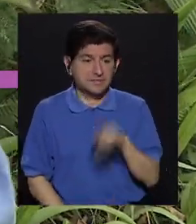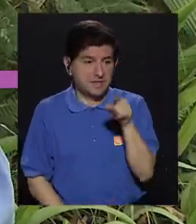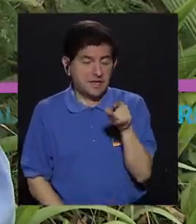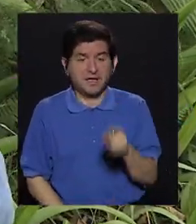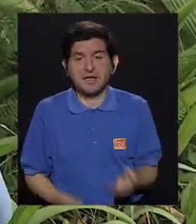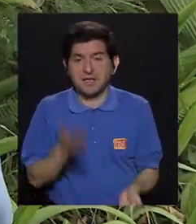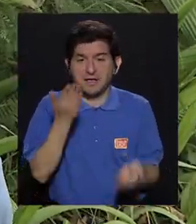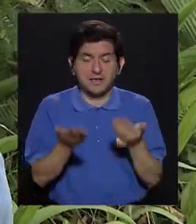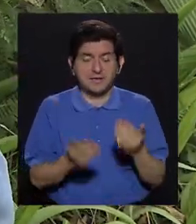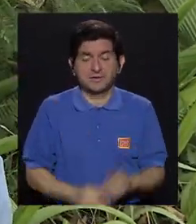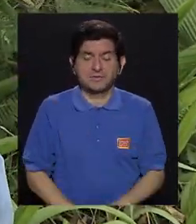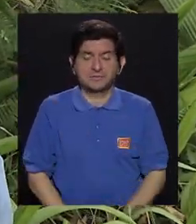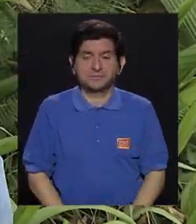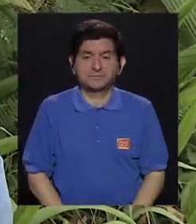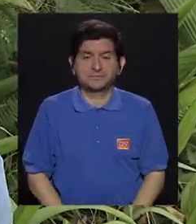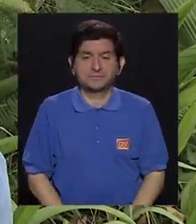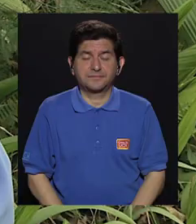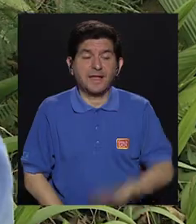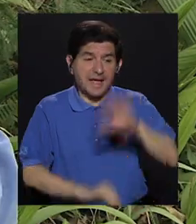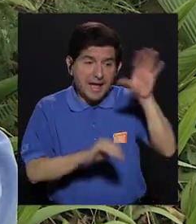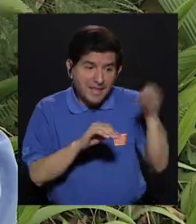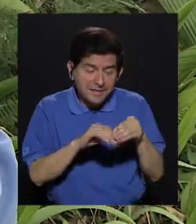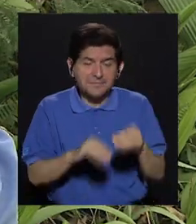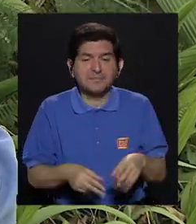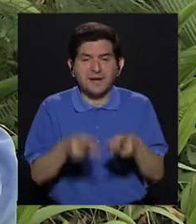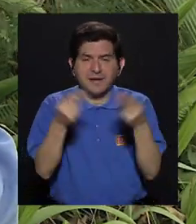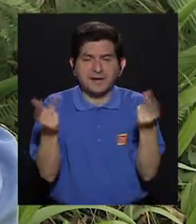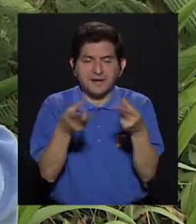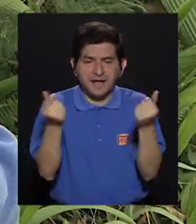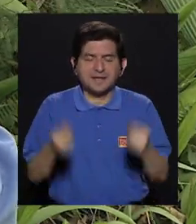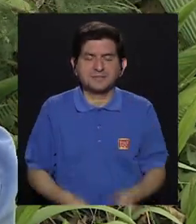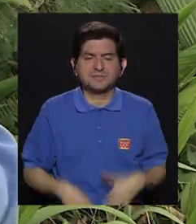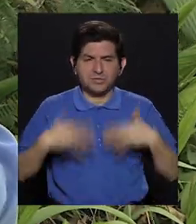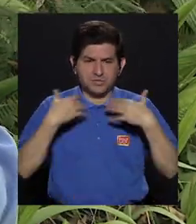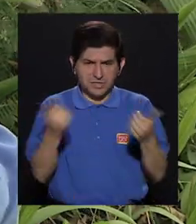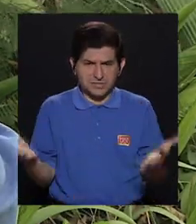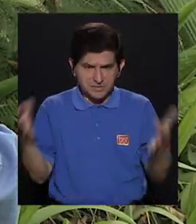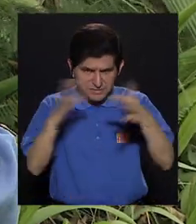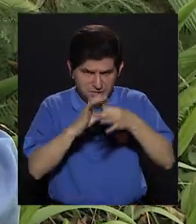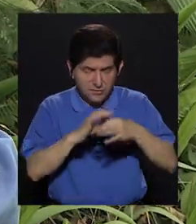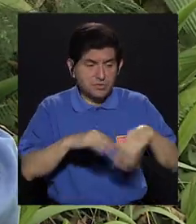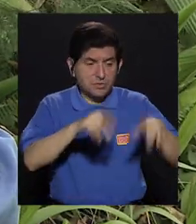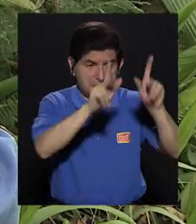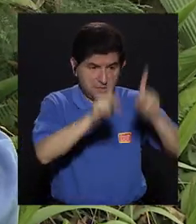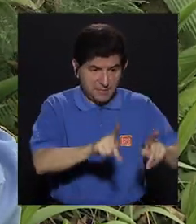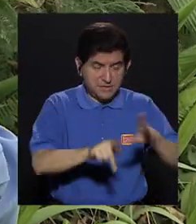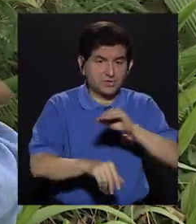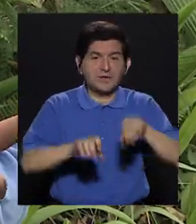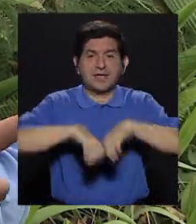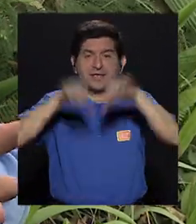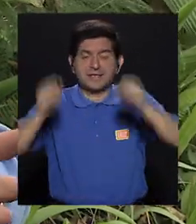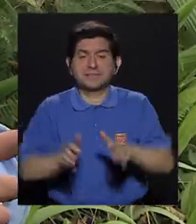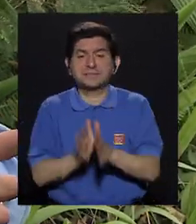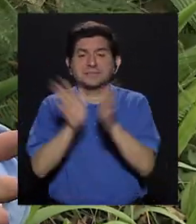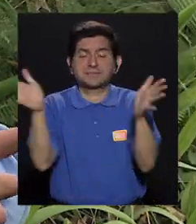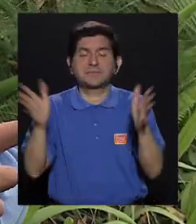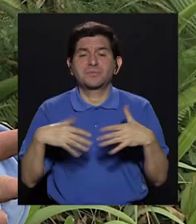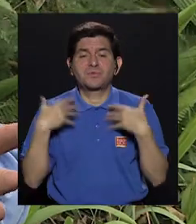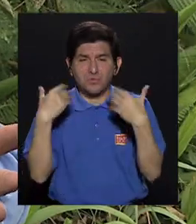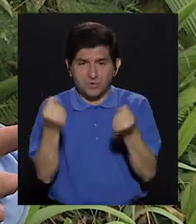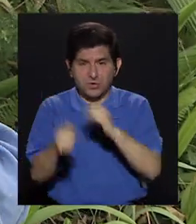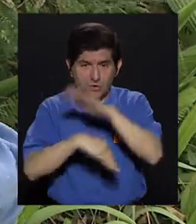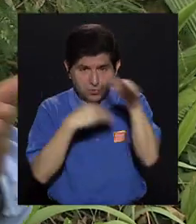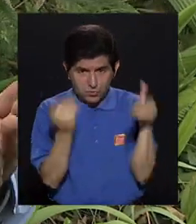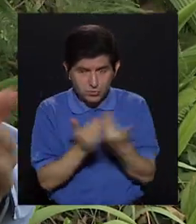gasta básicamente en tabaco, más los gastos en salud asociados, no solo para la persona, sino para los sistemas públicos de